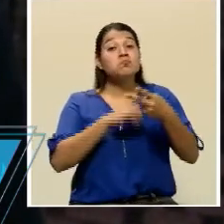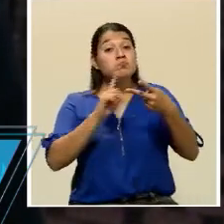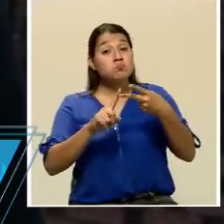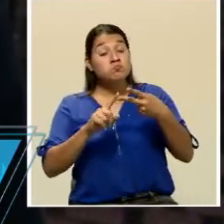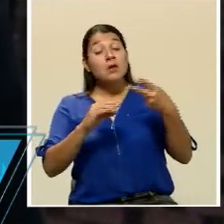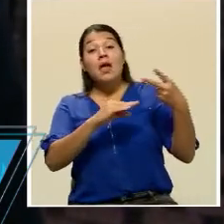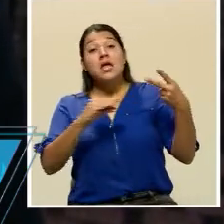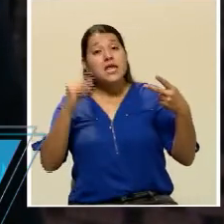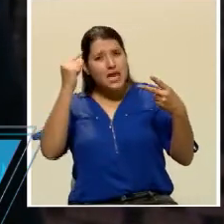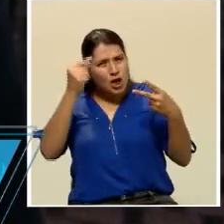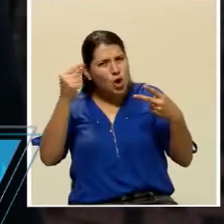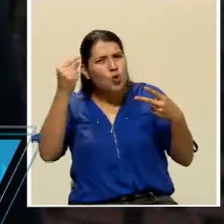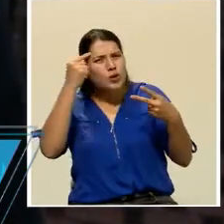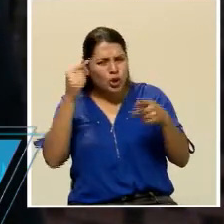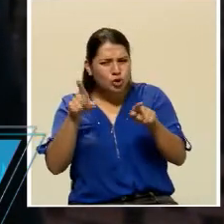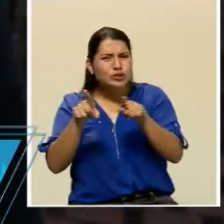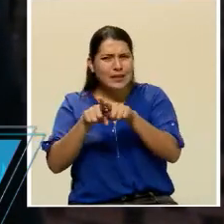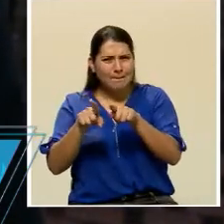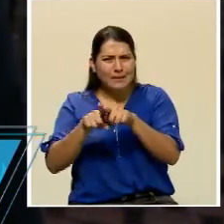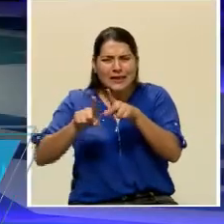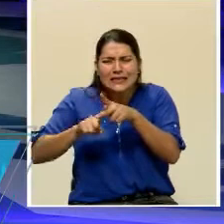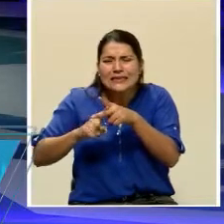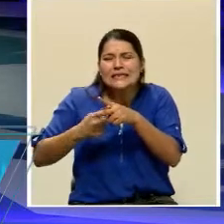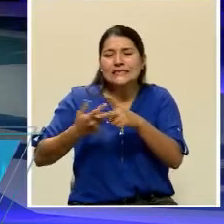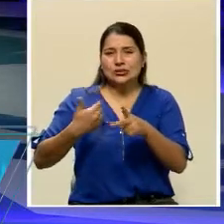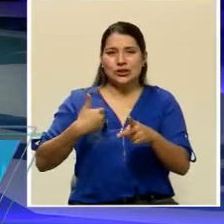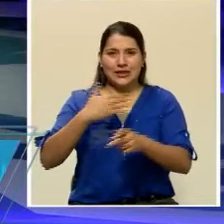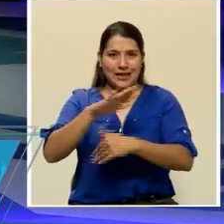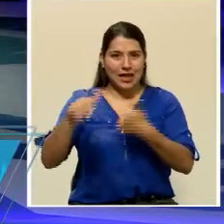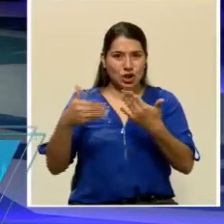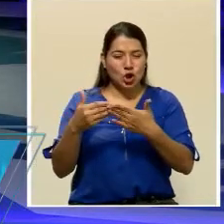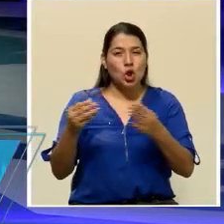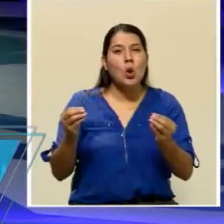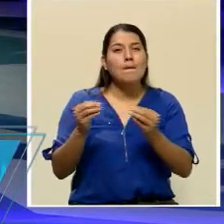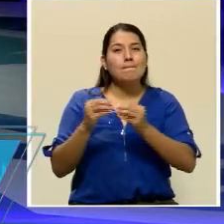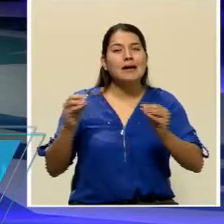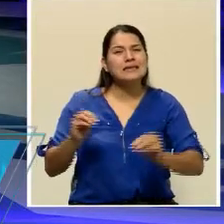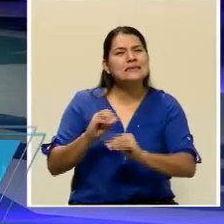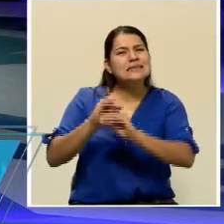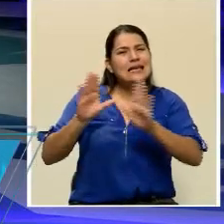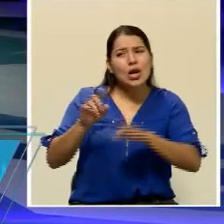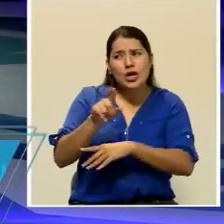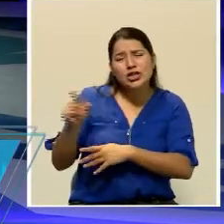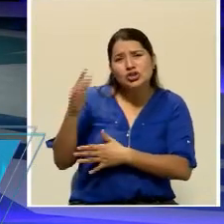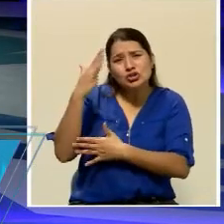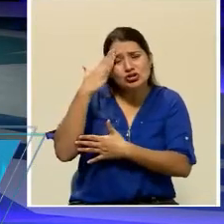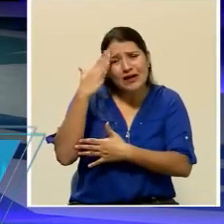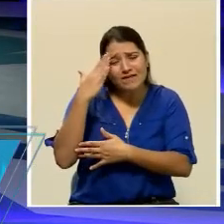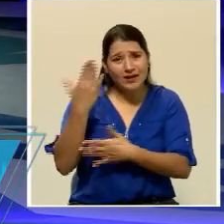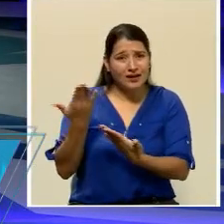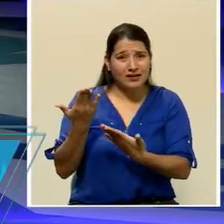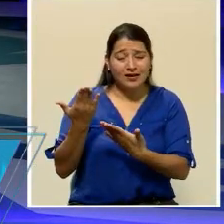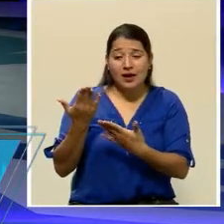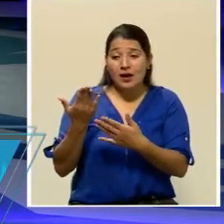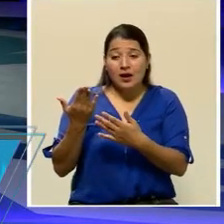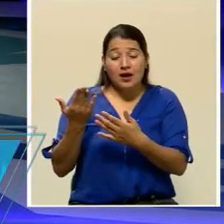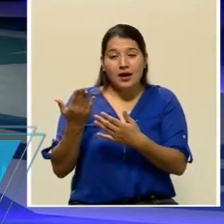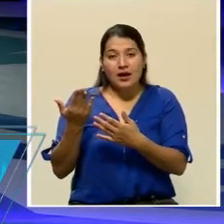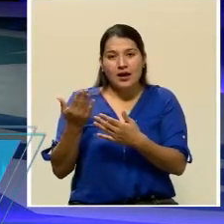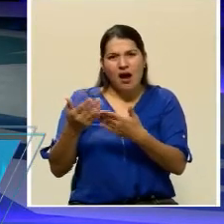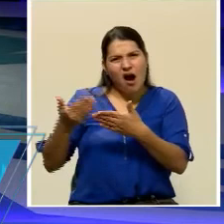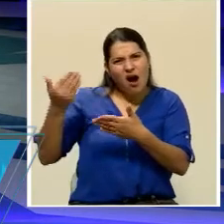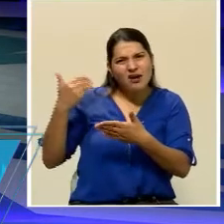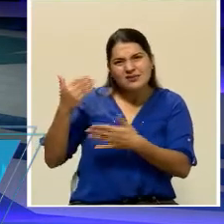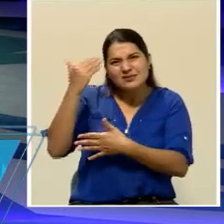parece que lo tenía mucho más claro. Al principio ellos sabían que los proyectos tenían que ver con